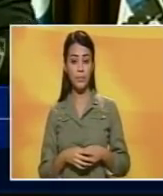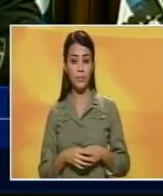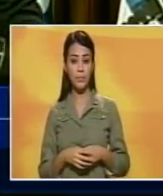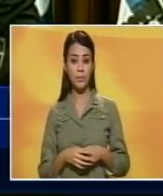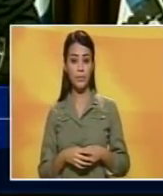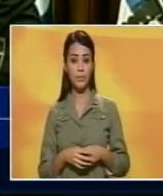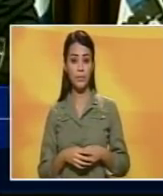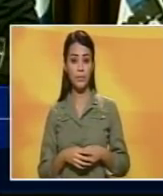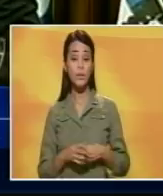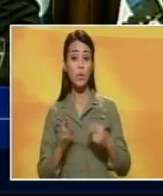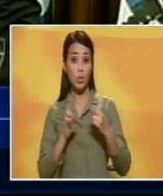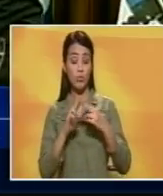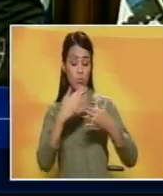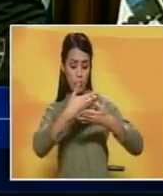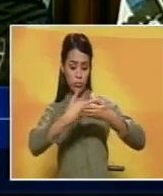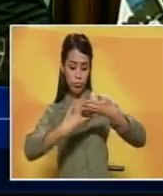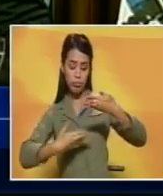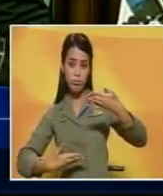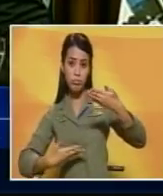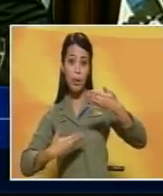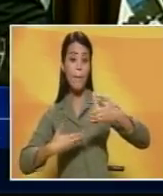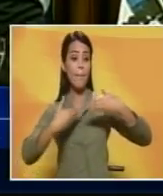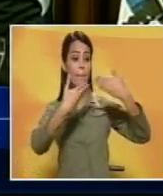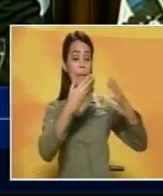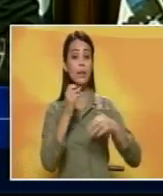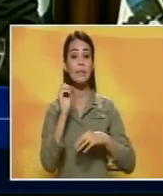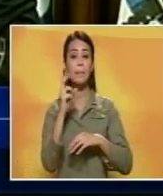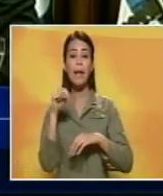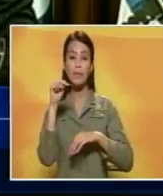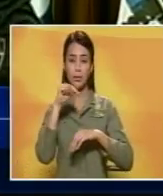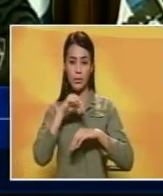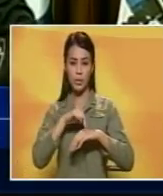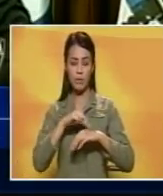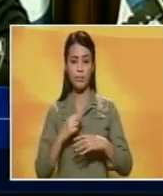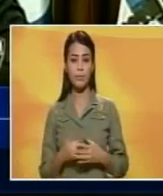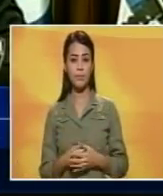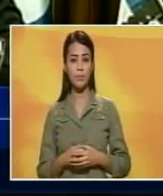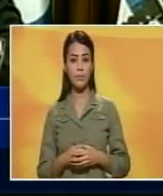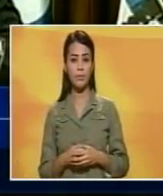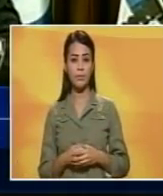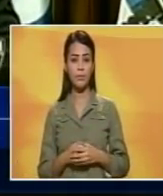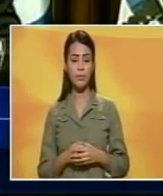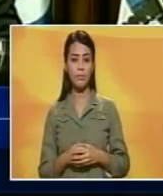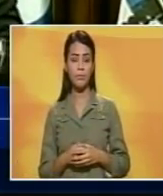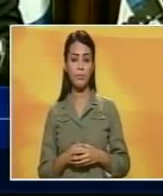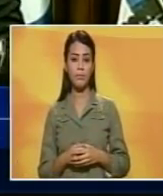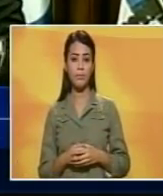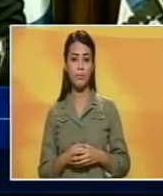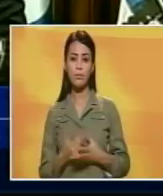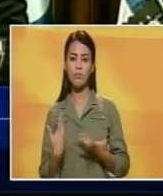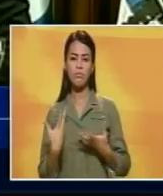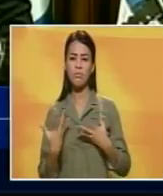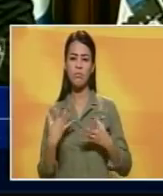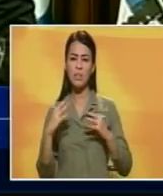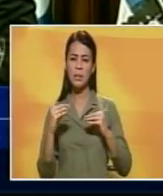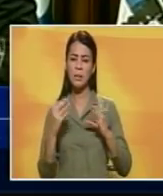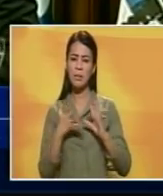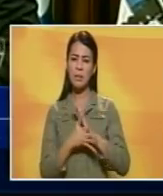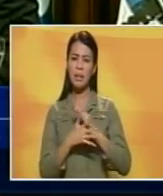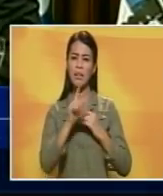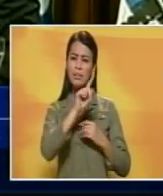¿verdad?, que conoció de una lista que luego pasó a la Asamblea Nacional. De pronto, aquí están hablando de